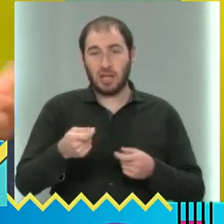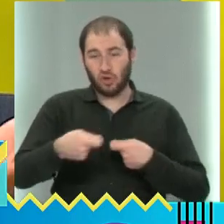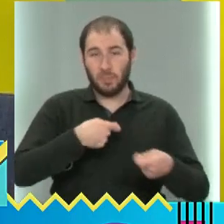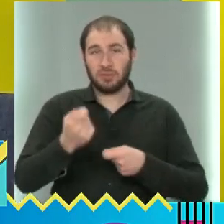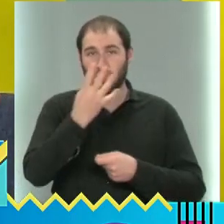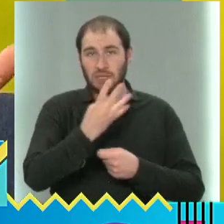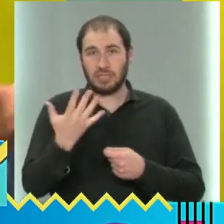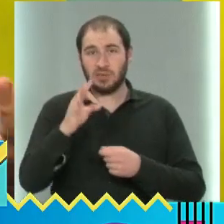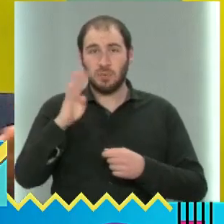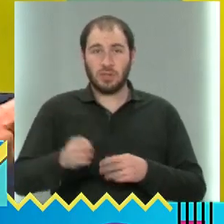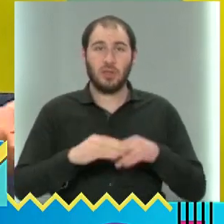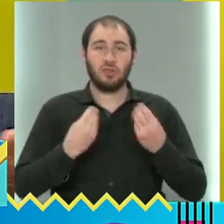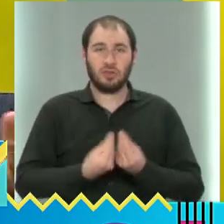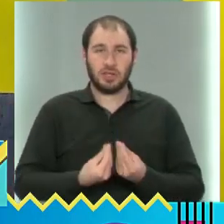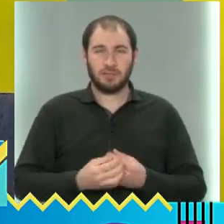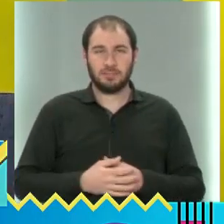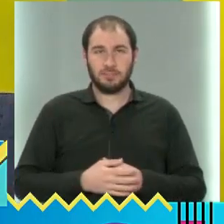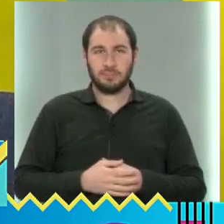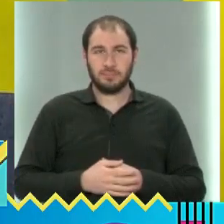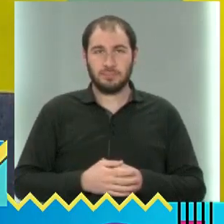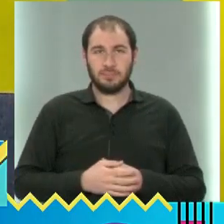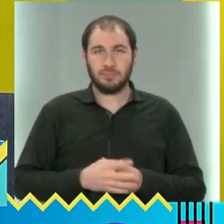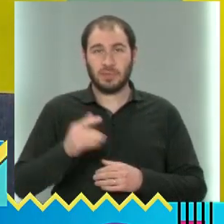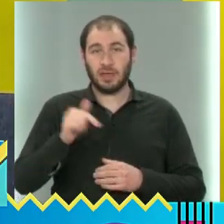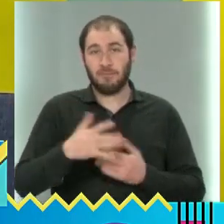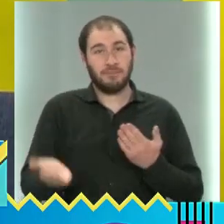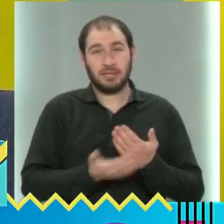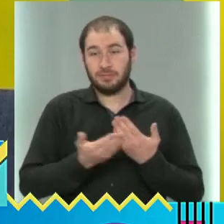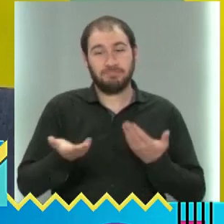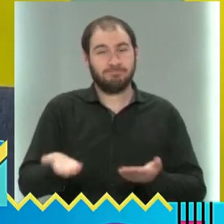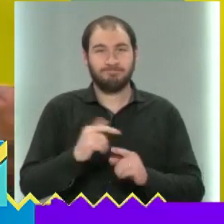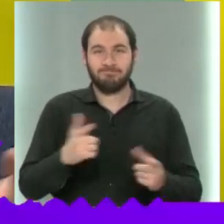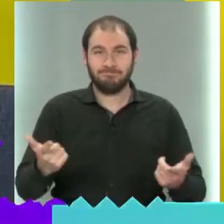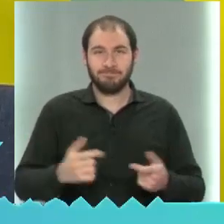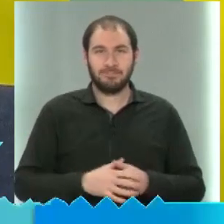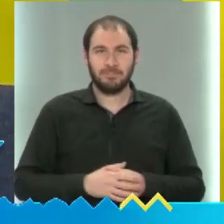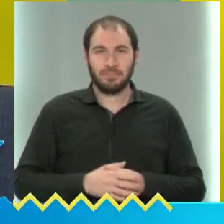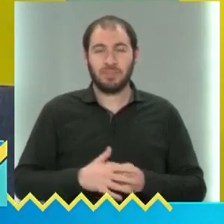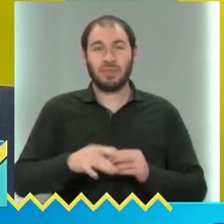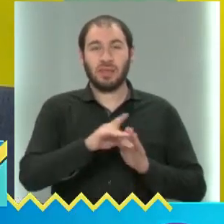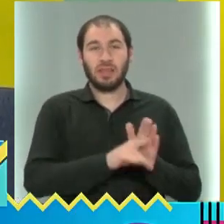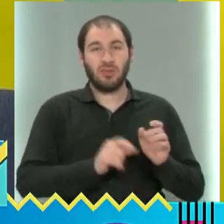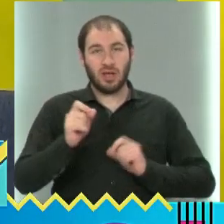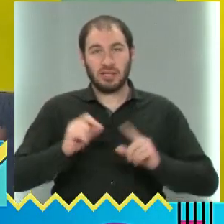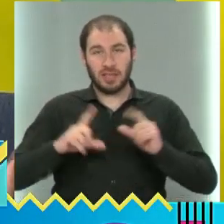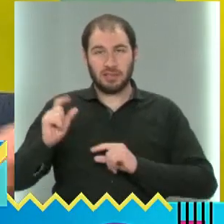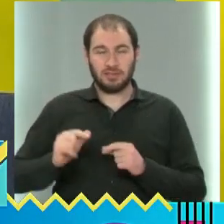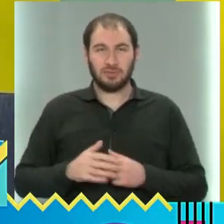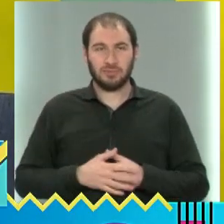el 45% no está siendo facturado, o sea, datos estadísticos que se